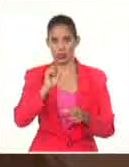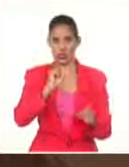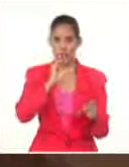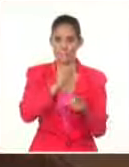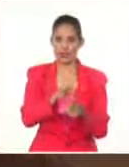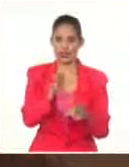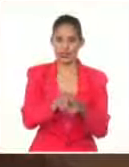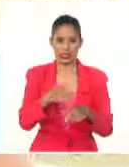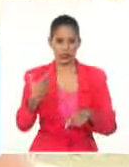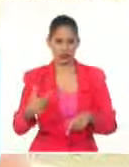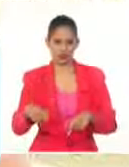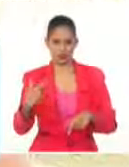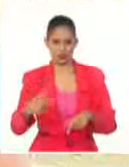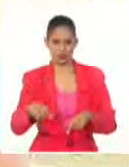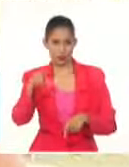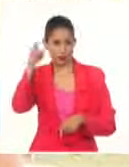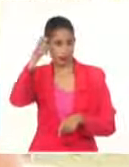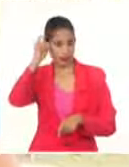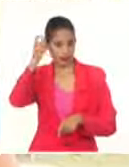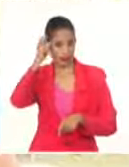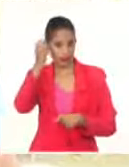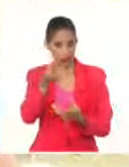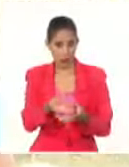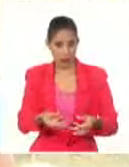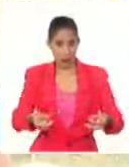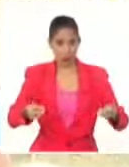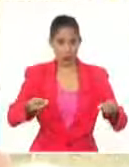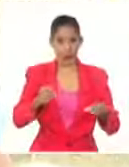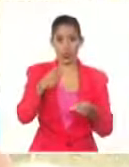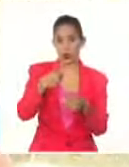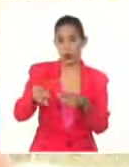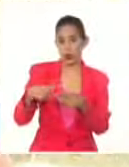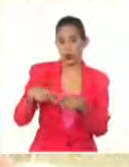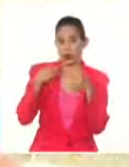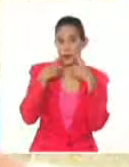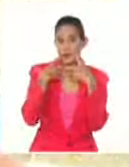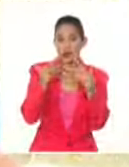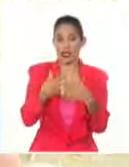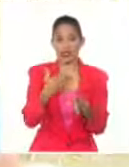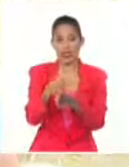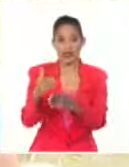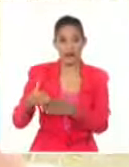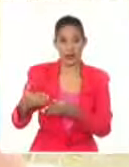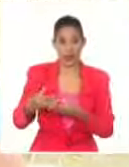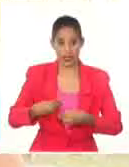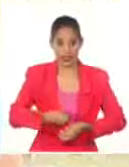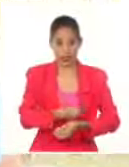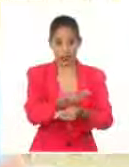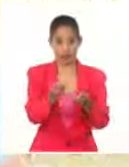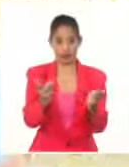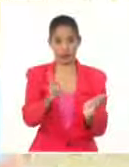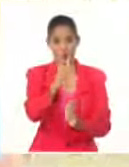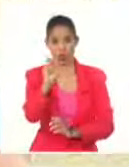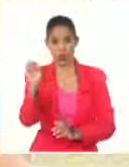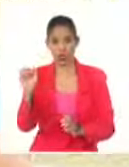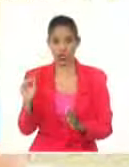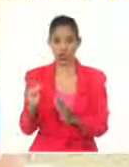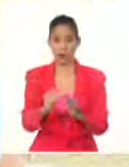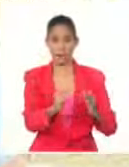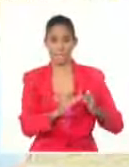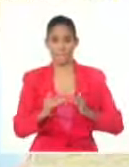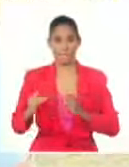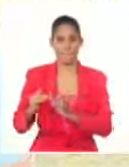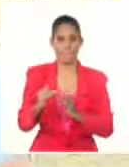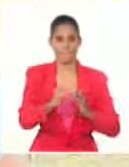llevar biogás a más de 200 viviendas, ya sea la comunidad de Managuaco, la comunidad de Dos Ríos,